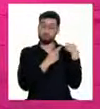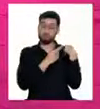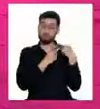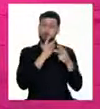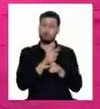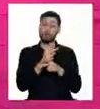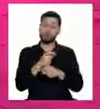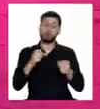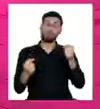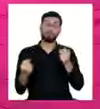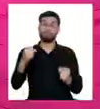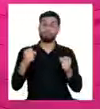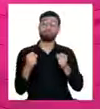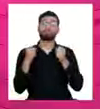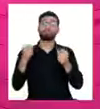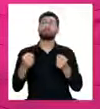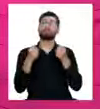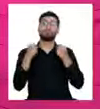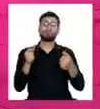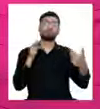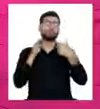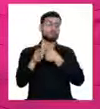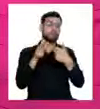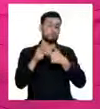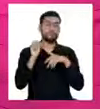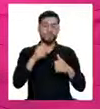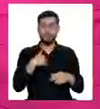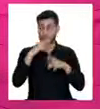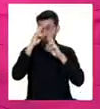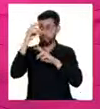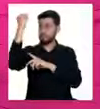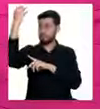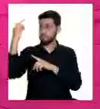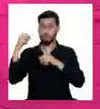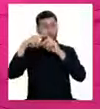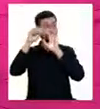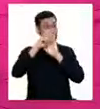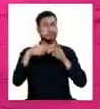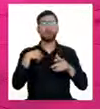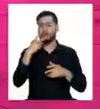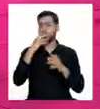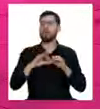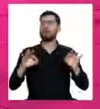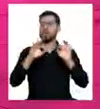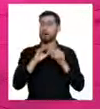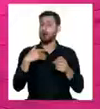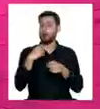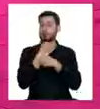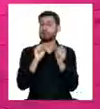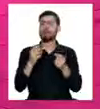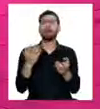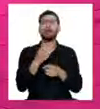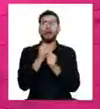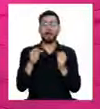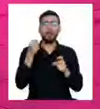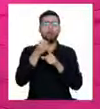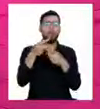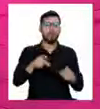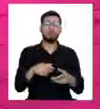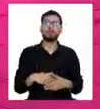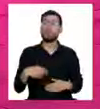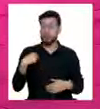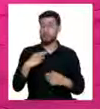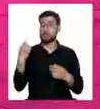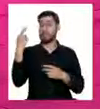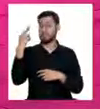responsabilidad que tenemos que tener en las vías, respetar la norma de tránsito, y con eso evitamos algo fundamental, ¿no? Evitar accidentes de tránsito. Todos